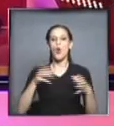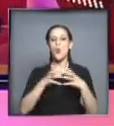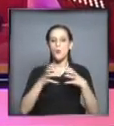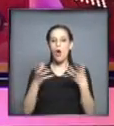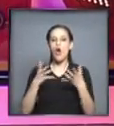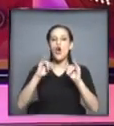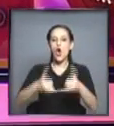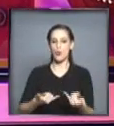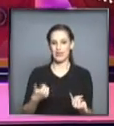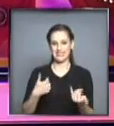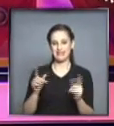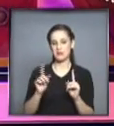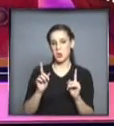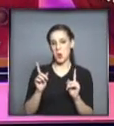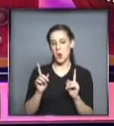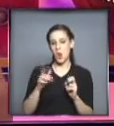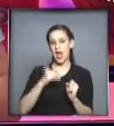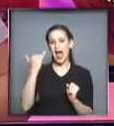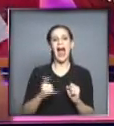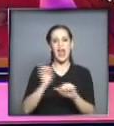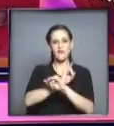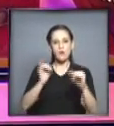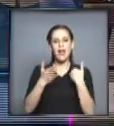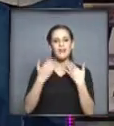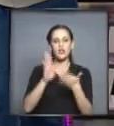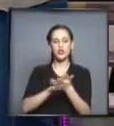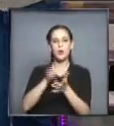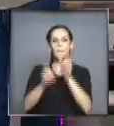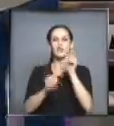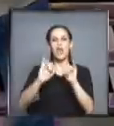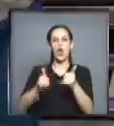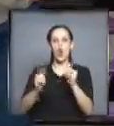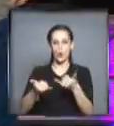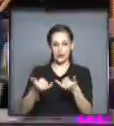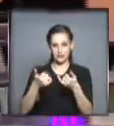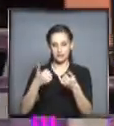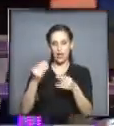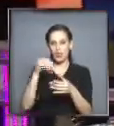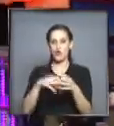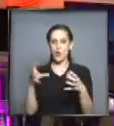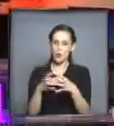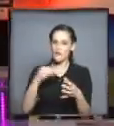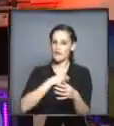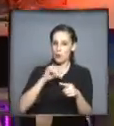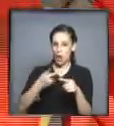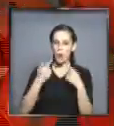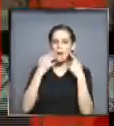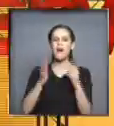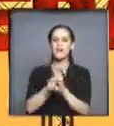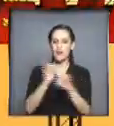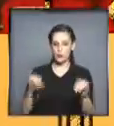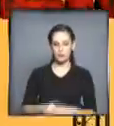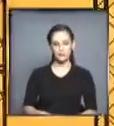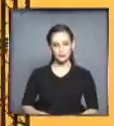como no somos ni lerdos ni perezosos, tenemos un informe para hablar de la militancia joven. ¡Qué bárbaro! Muy bien, vamos a hablar de la militancia joven y vamos a ver este informe. Muy bien,